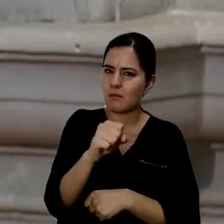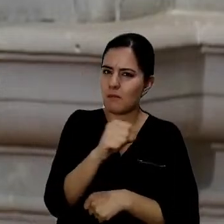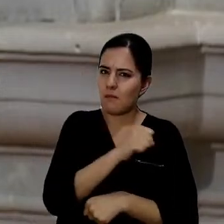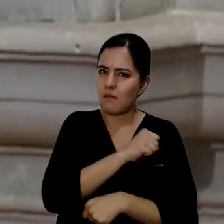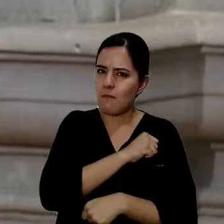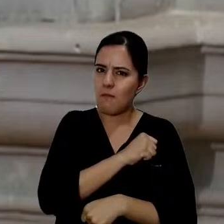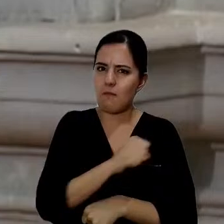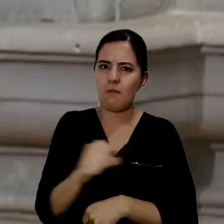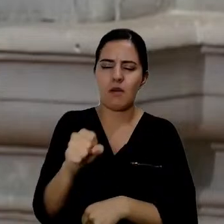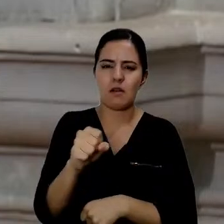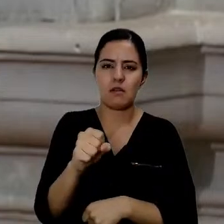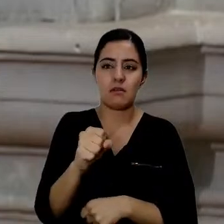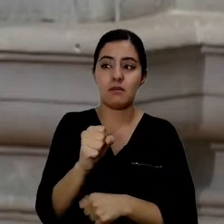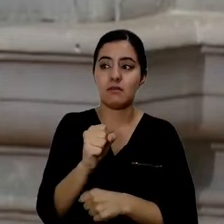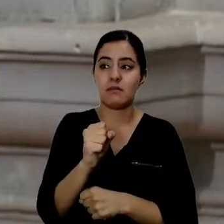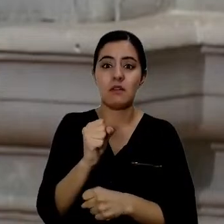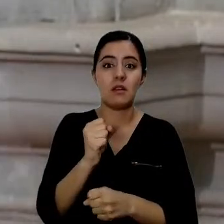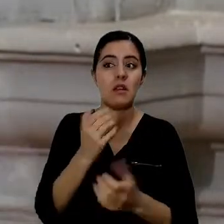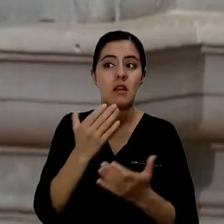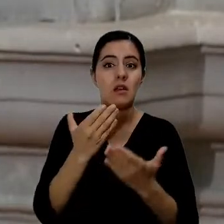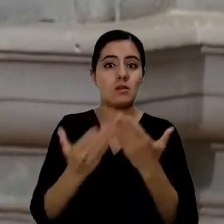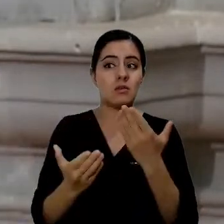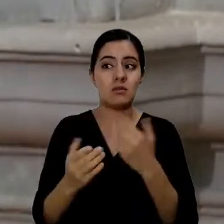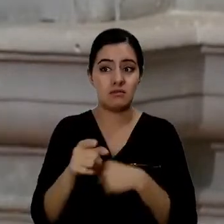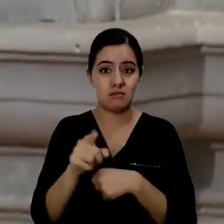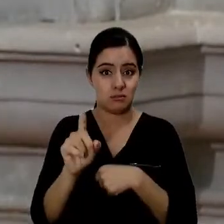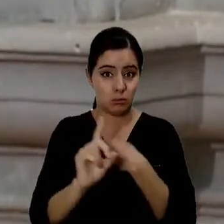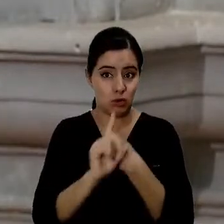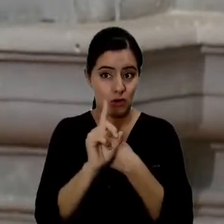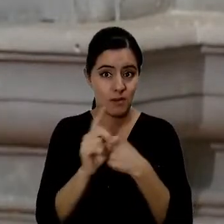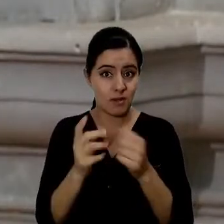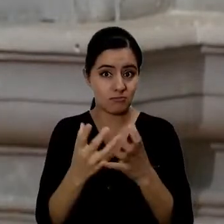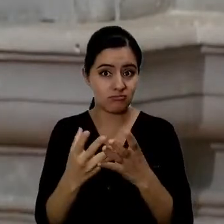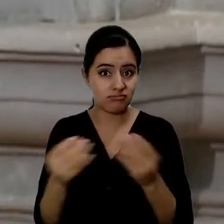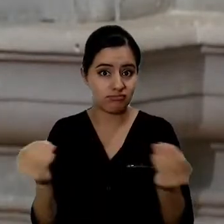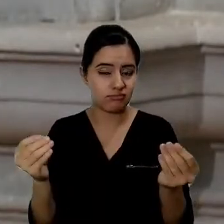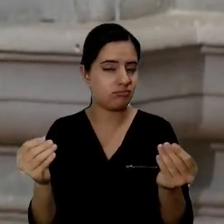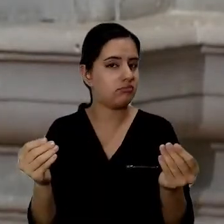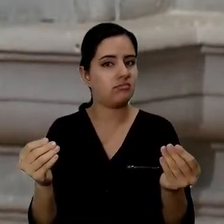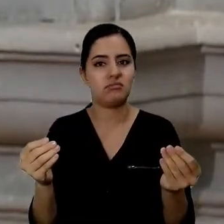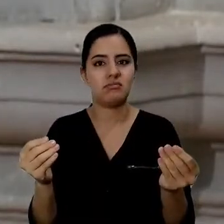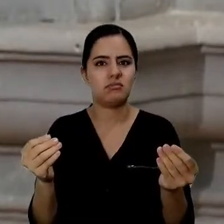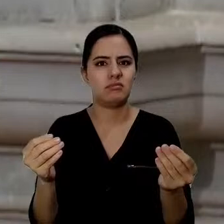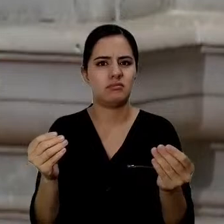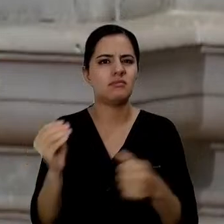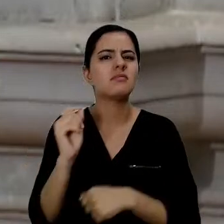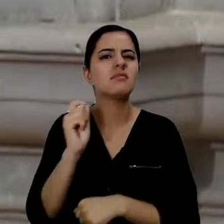que hasta la fecha no se ha resuelto. La desaparición